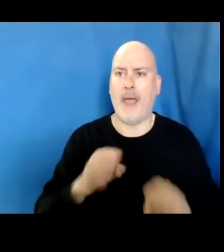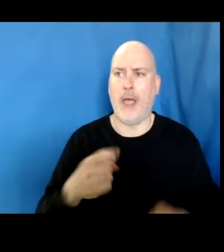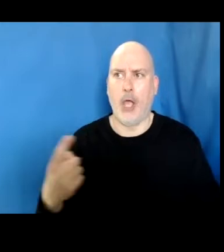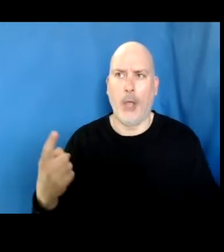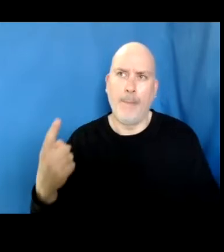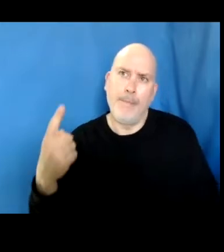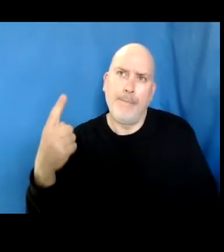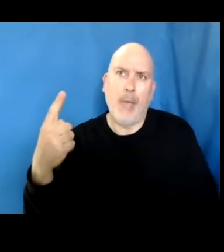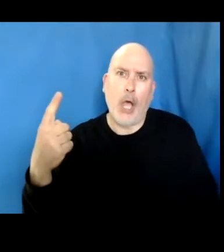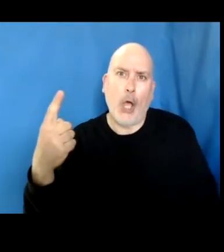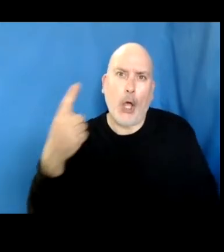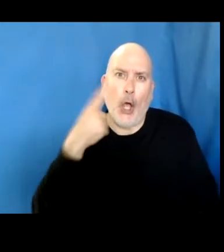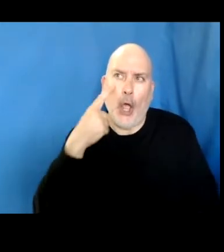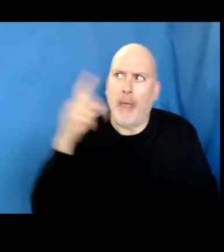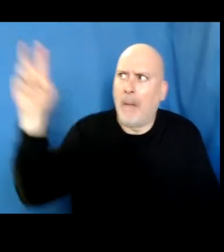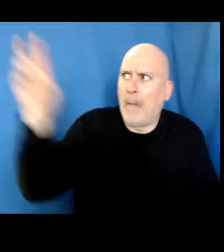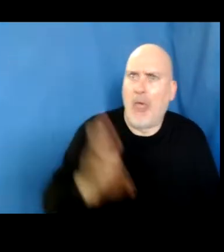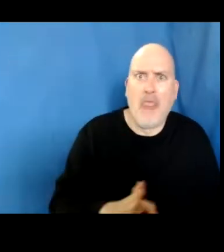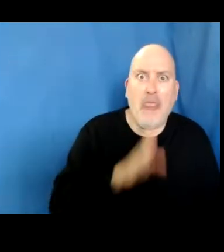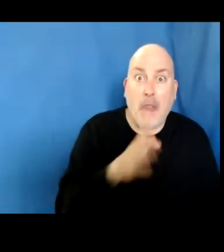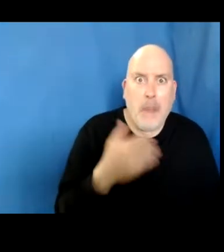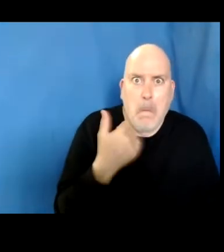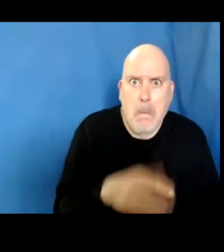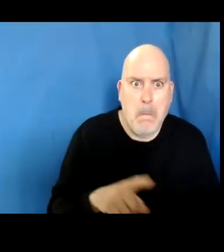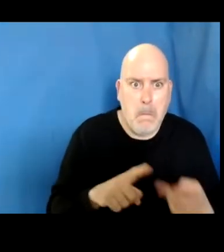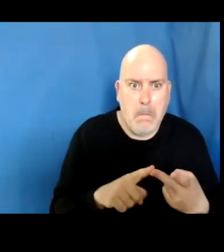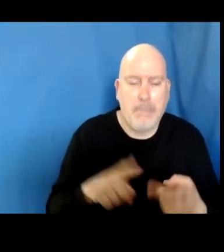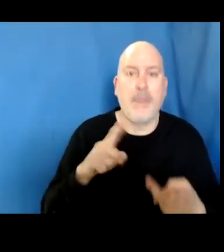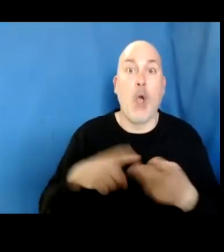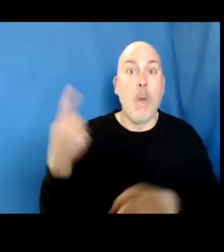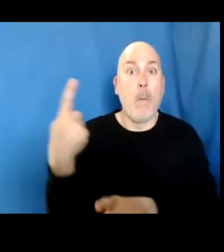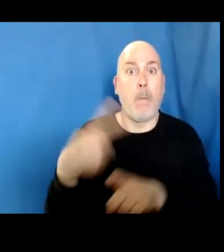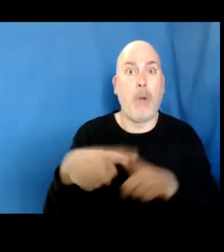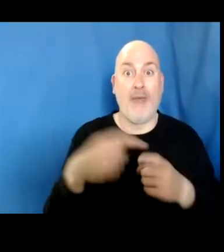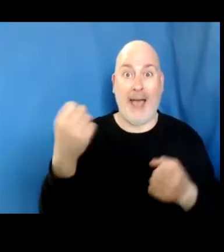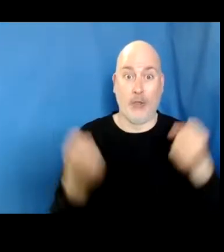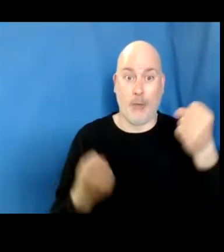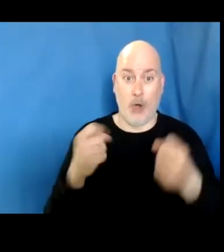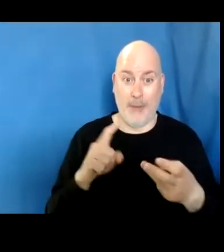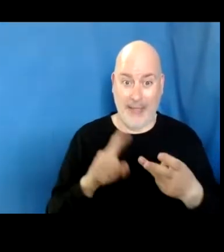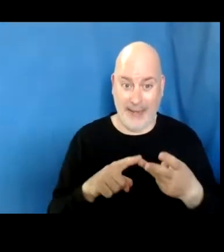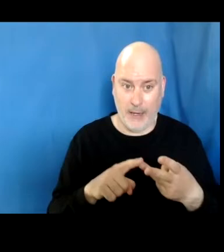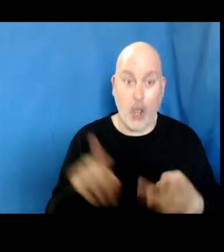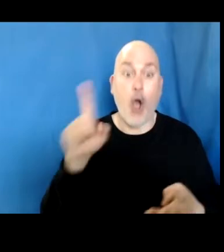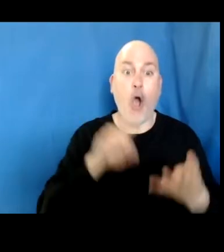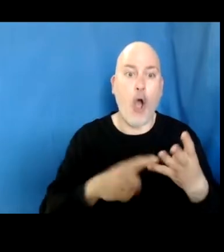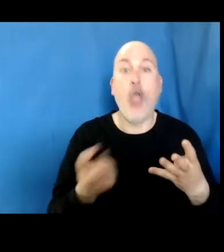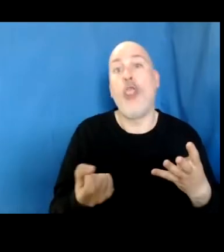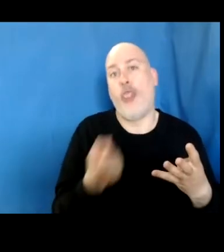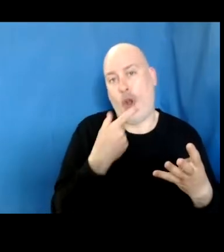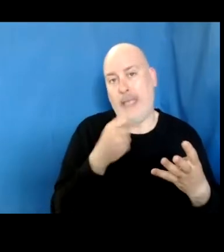conozcamos el origen, productos del automóvil o drogas de abuso.